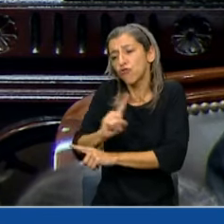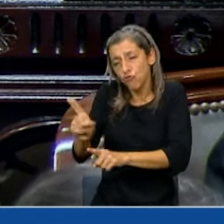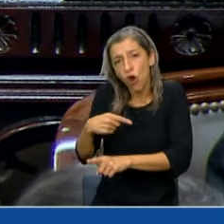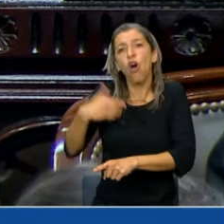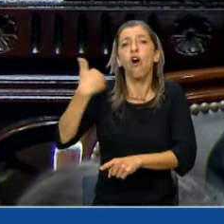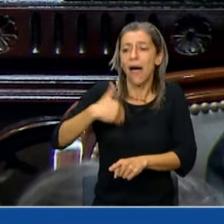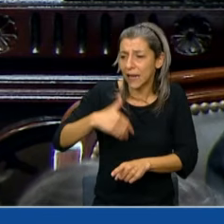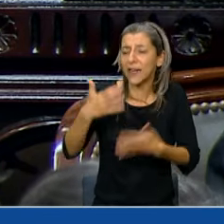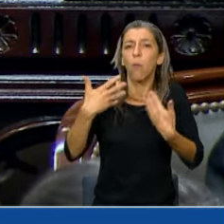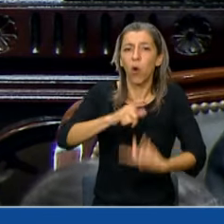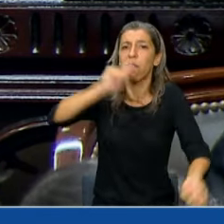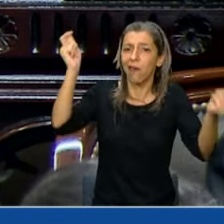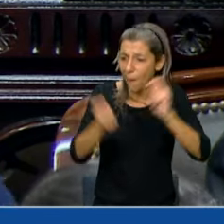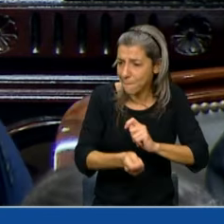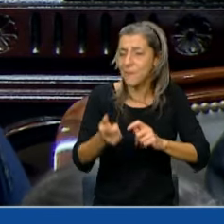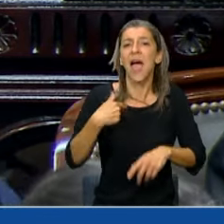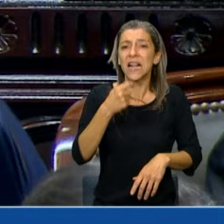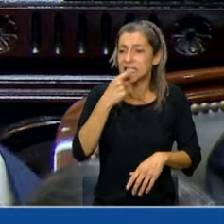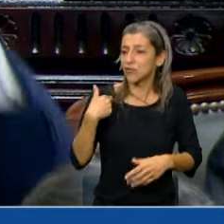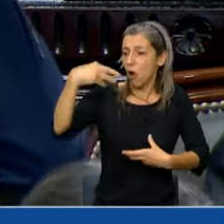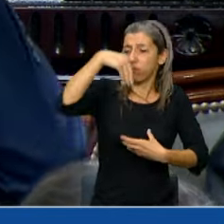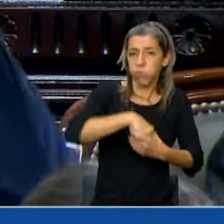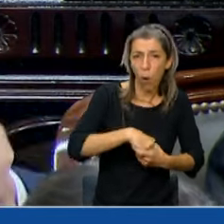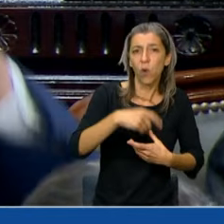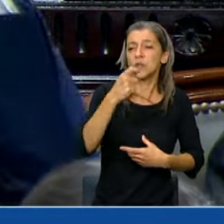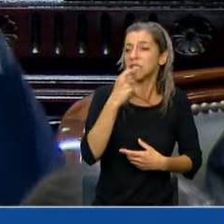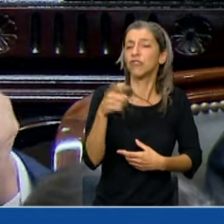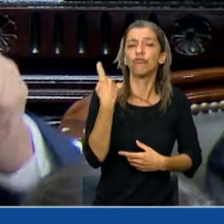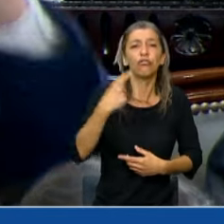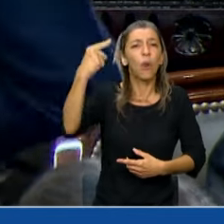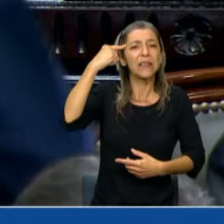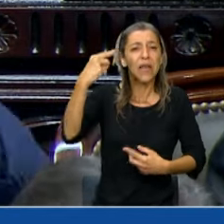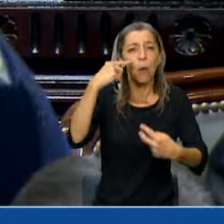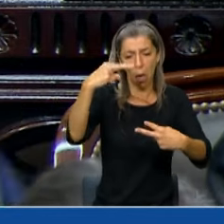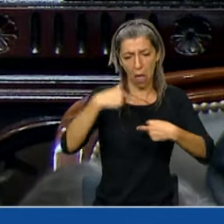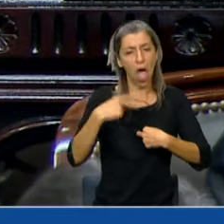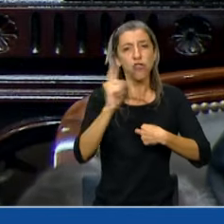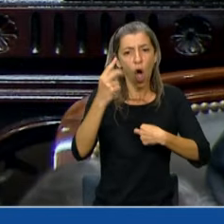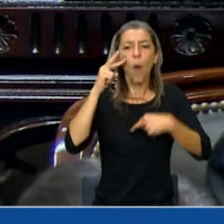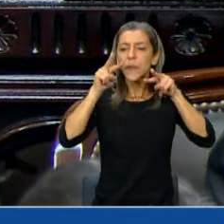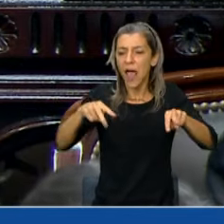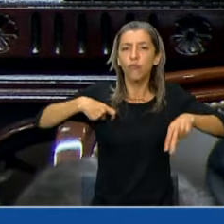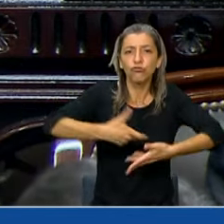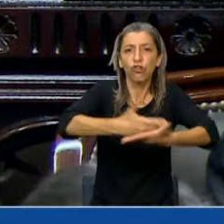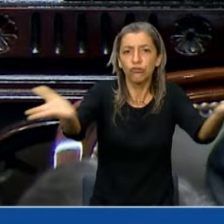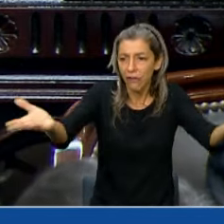en grande no pensamos en mezquindades personales o por una